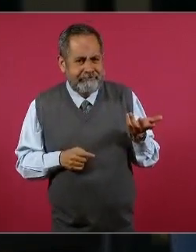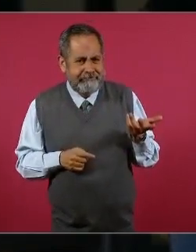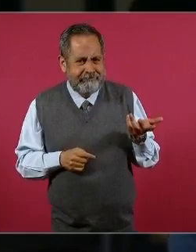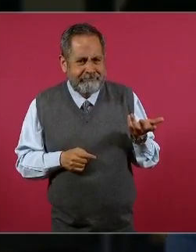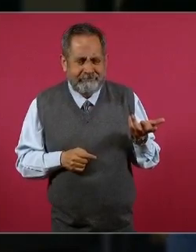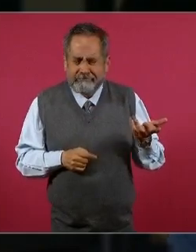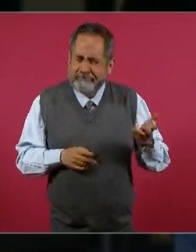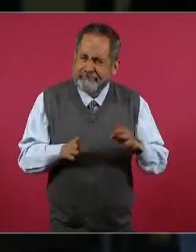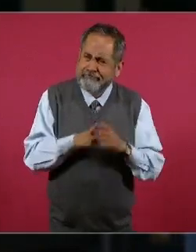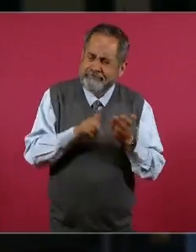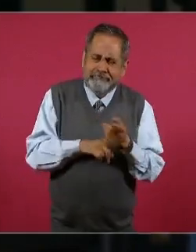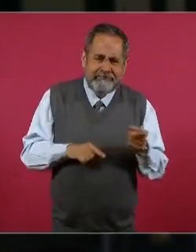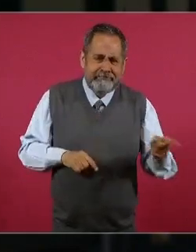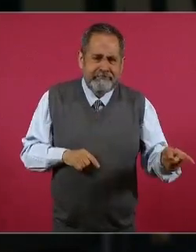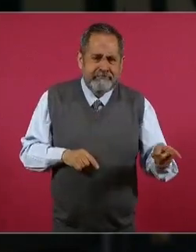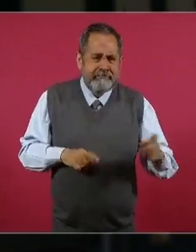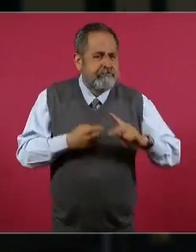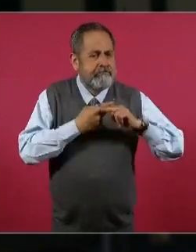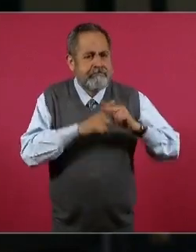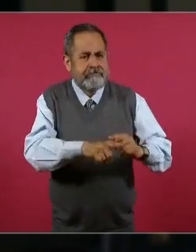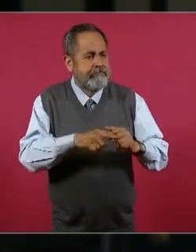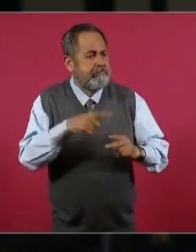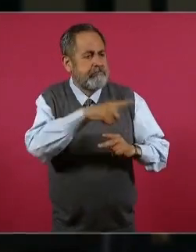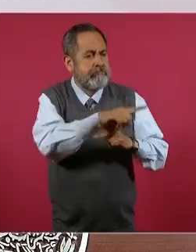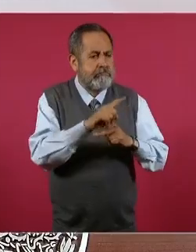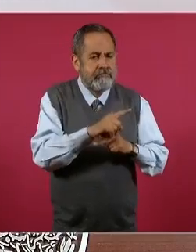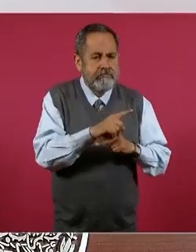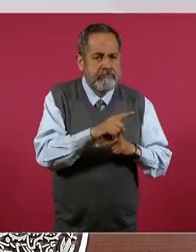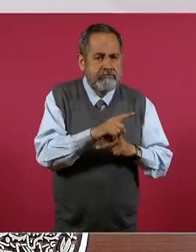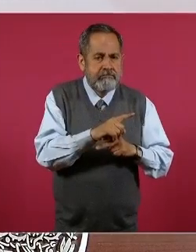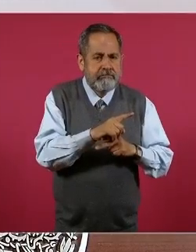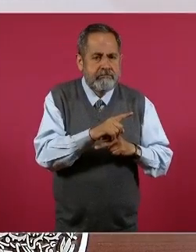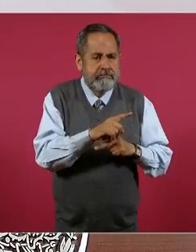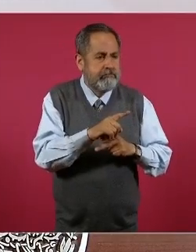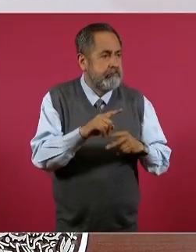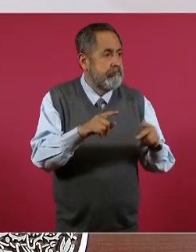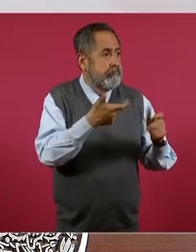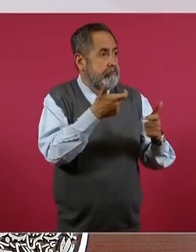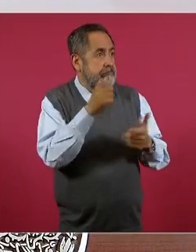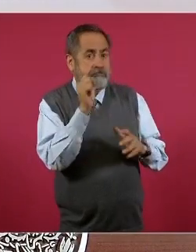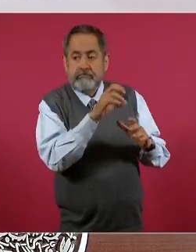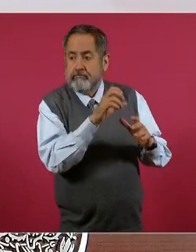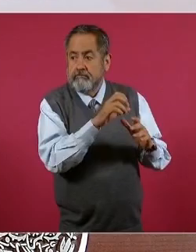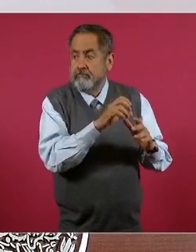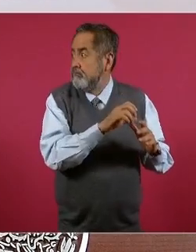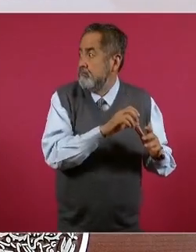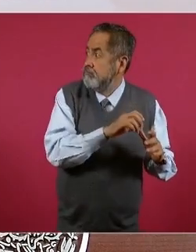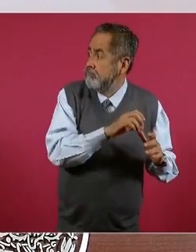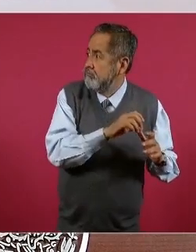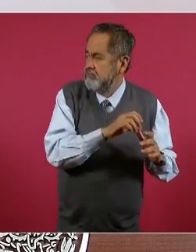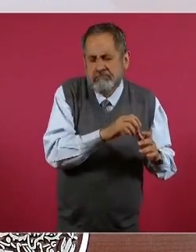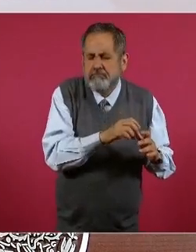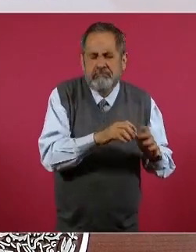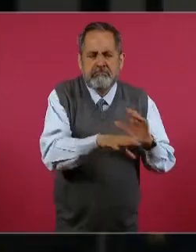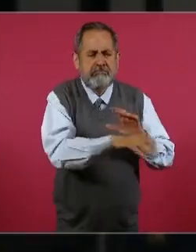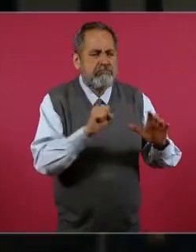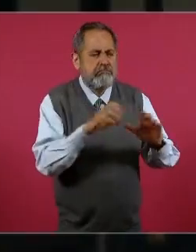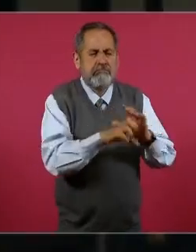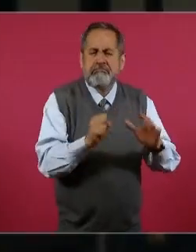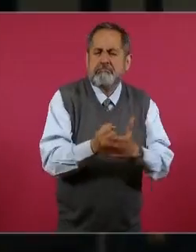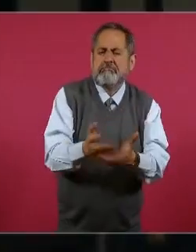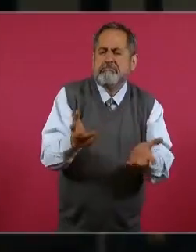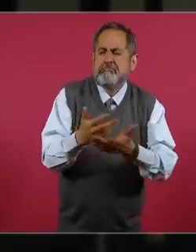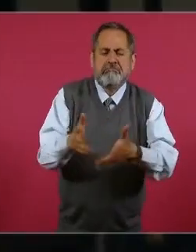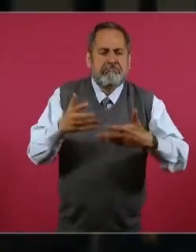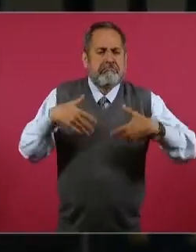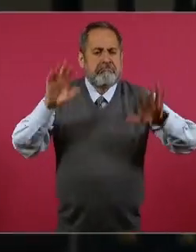con este primer inicio de un saqueo hormiga de los fideicomisos? ¿A qué me refiero con esto? Me refiero